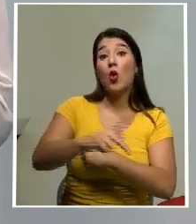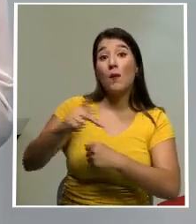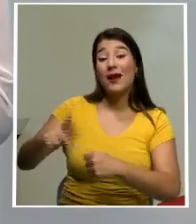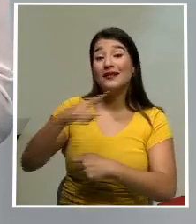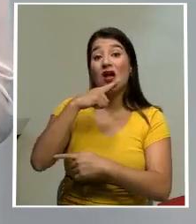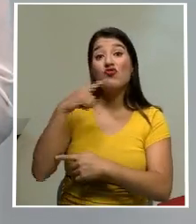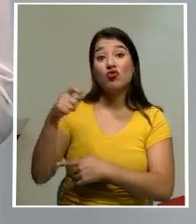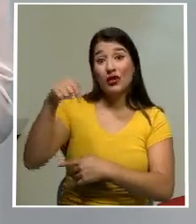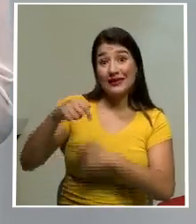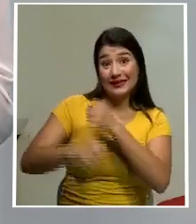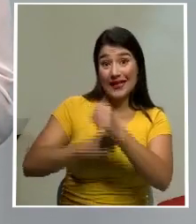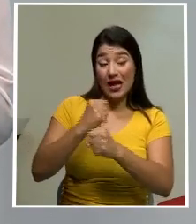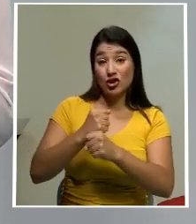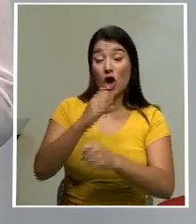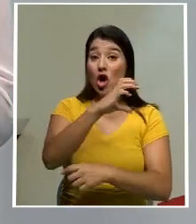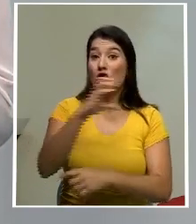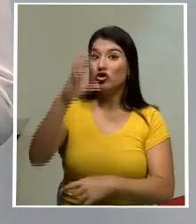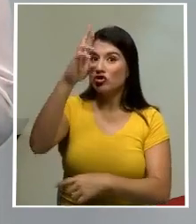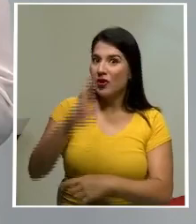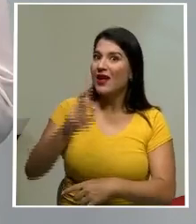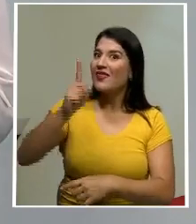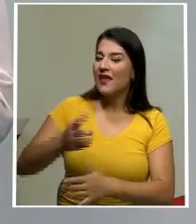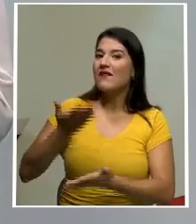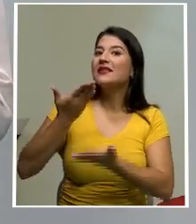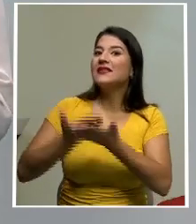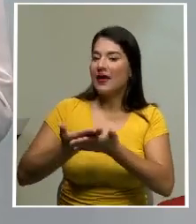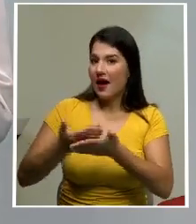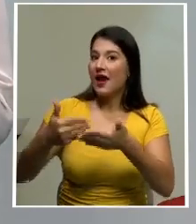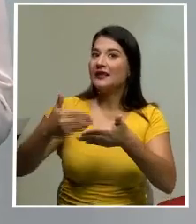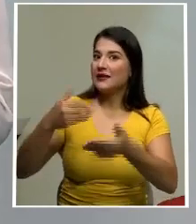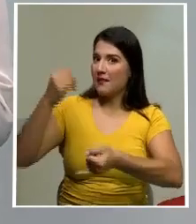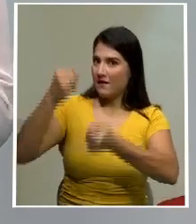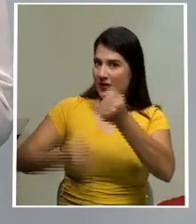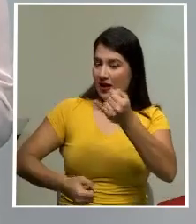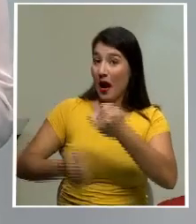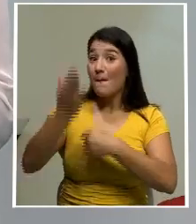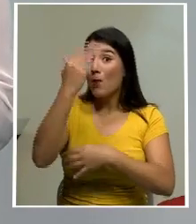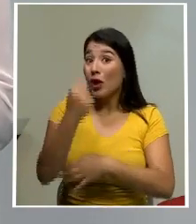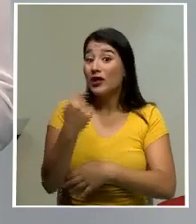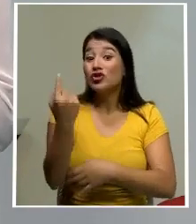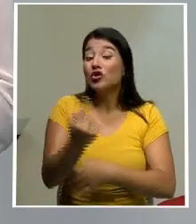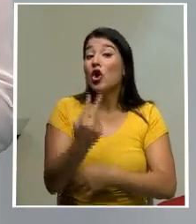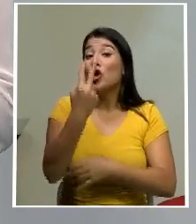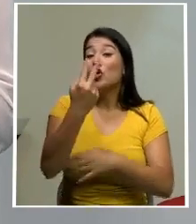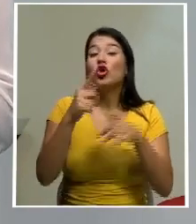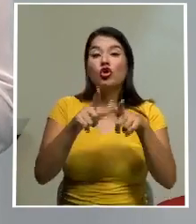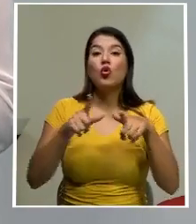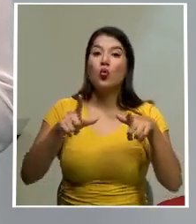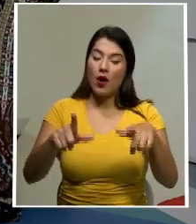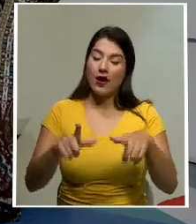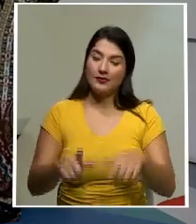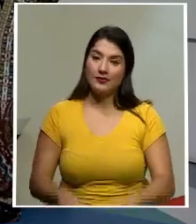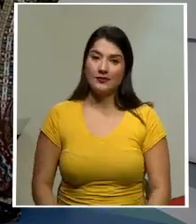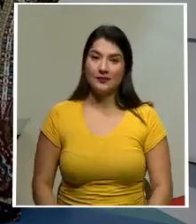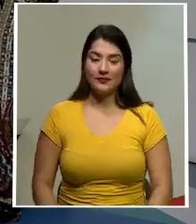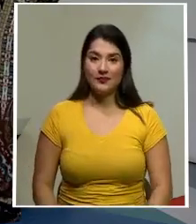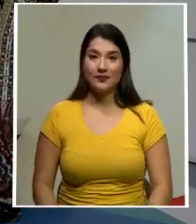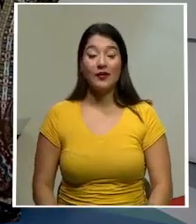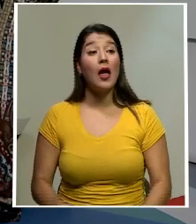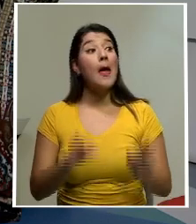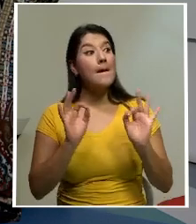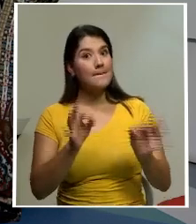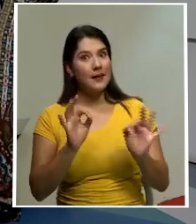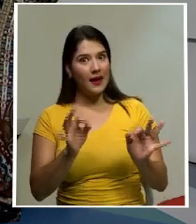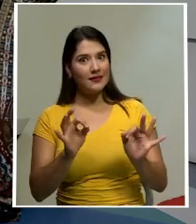este año, Costa Rica tiene que llegar a la gran final porque son solo 2 boletos los que va a repartir este torneo de CONCACAF. Muy bien, Andrea,